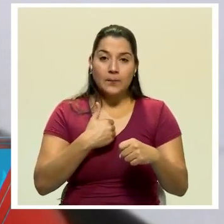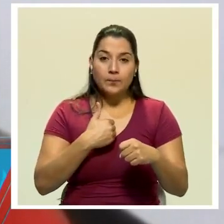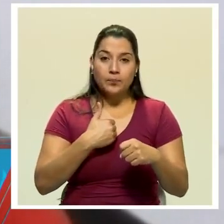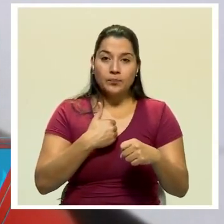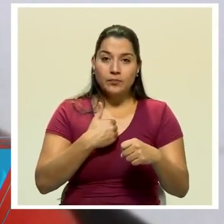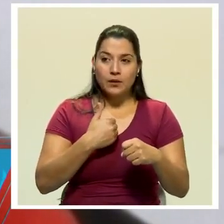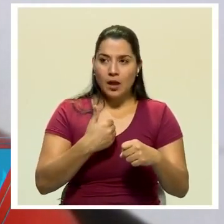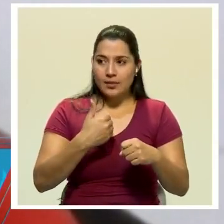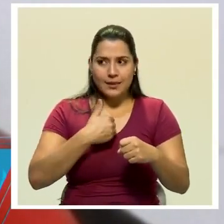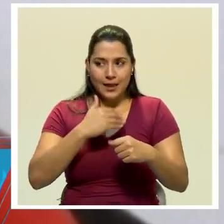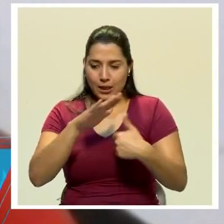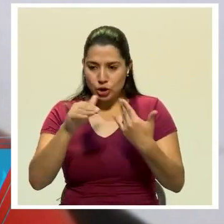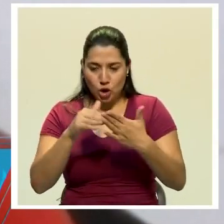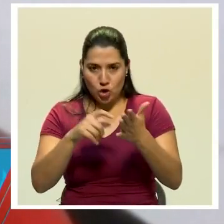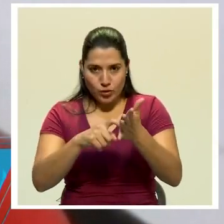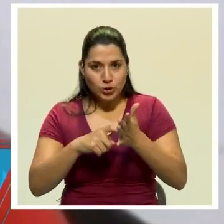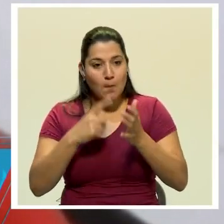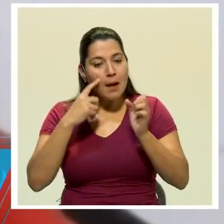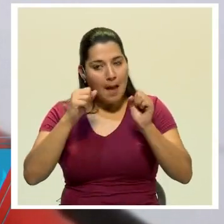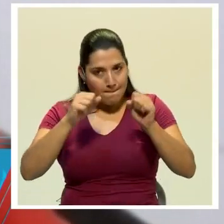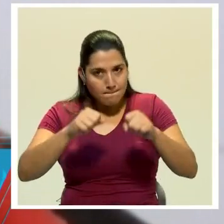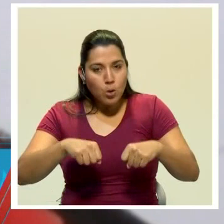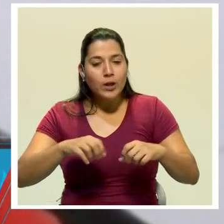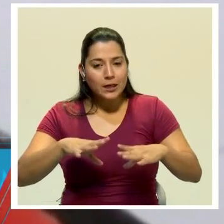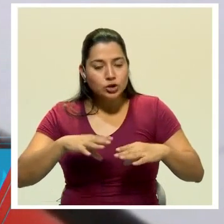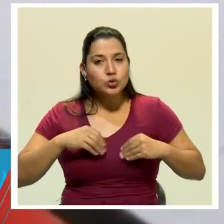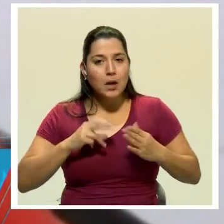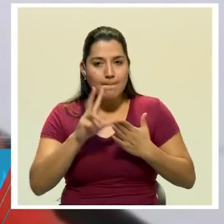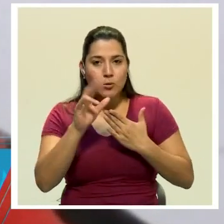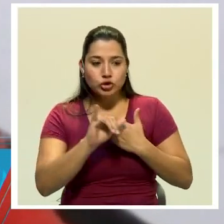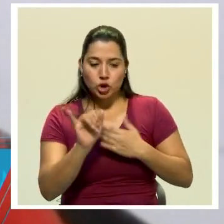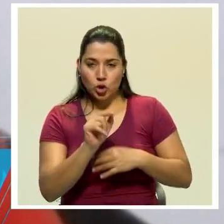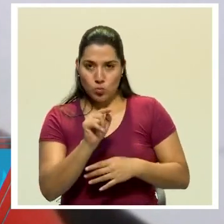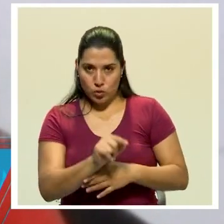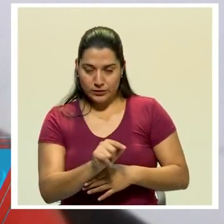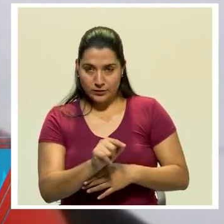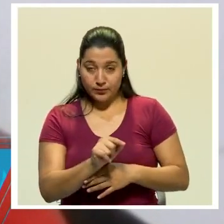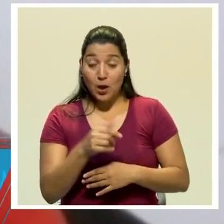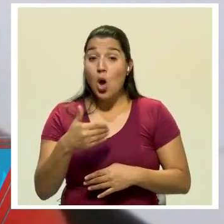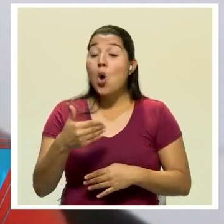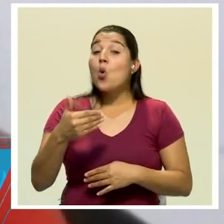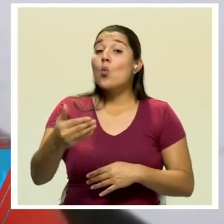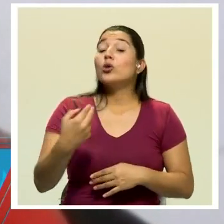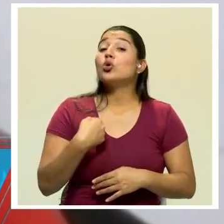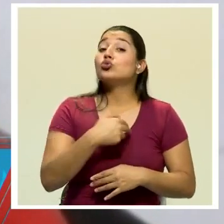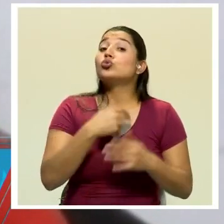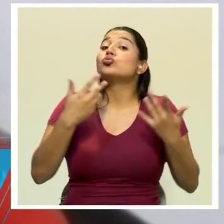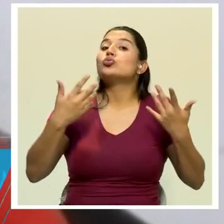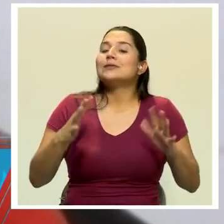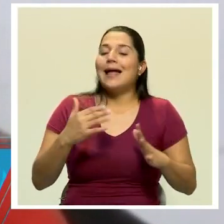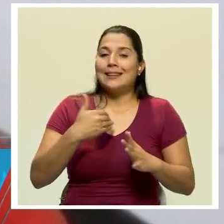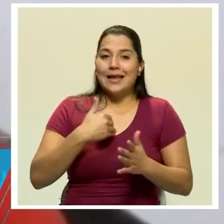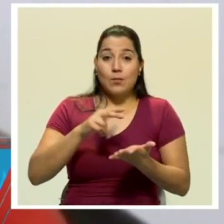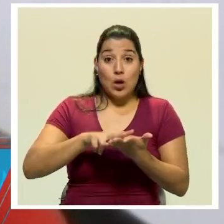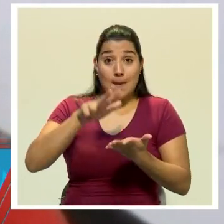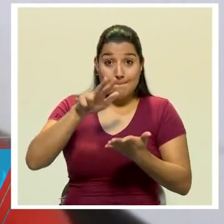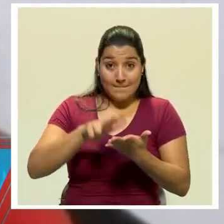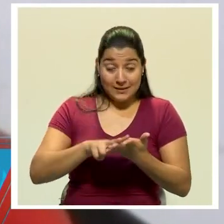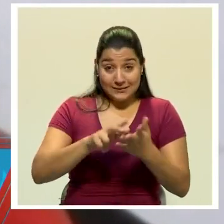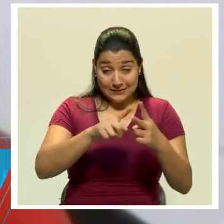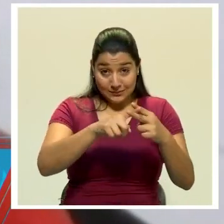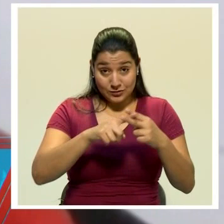convertirse en un concesionario de este nivel. Evidentemente, una vez que contemos con la aprobación del